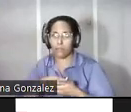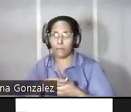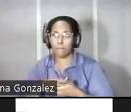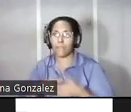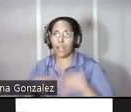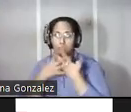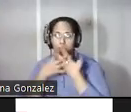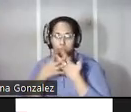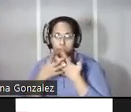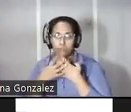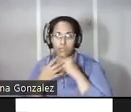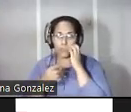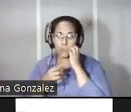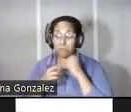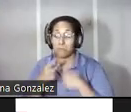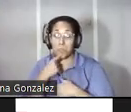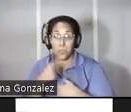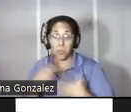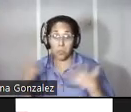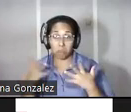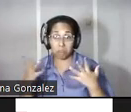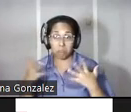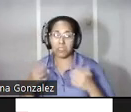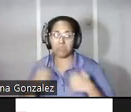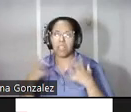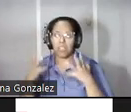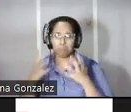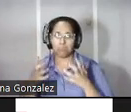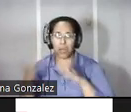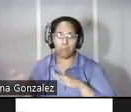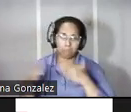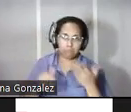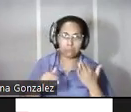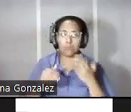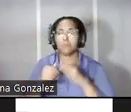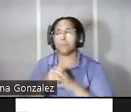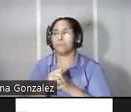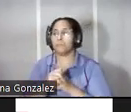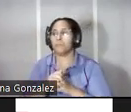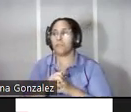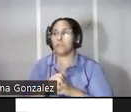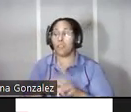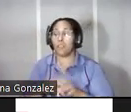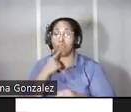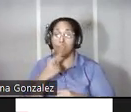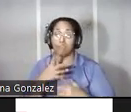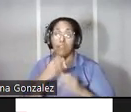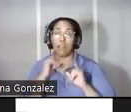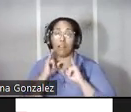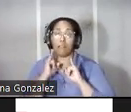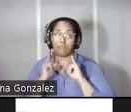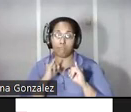una de ellas que había intentado suicidarse y que hace pensar en el caso de Eloísa, por lo que indicó cuando la